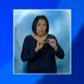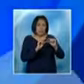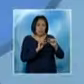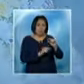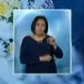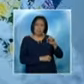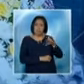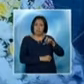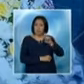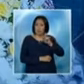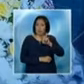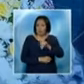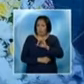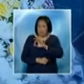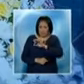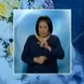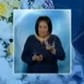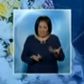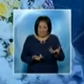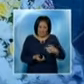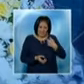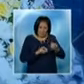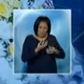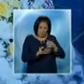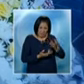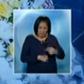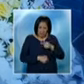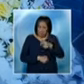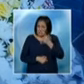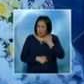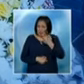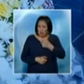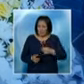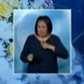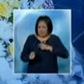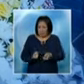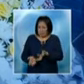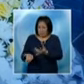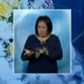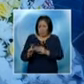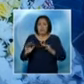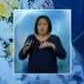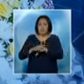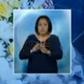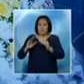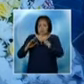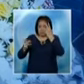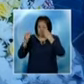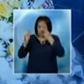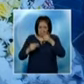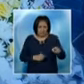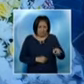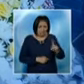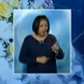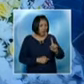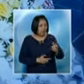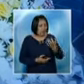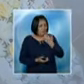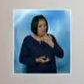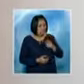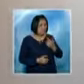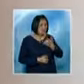la escalofriante confesión del hombre que quemó viva a su pareja en una peluquería de Tarapoto. Este sujeto aseguró que no está arrepentido.